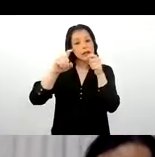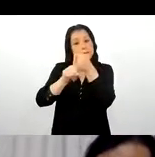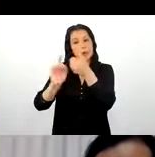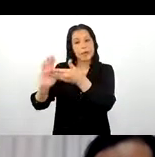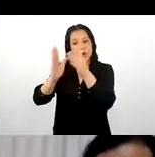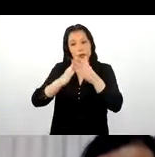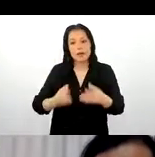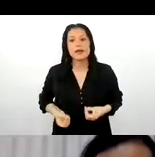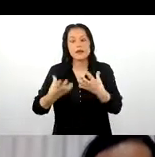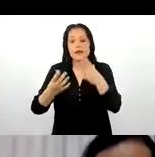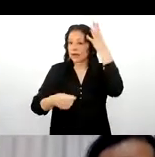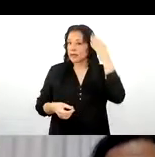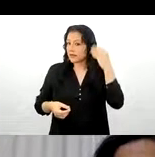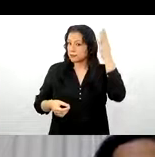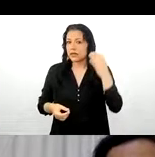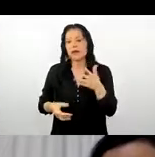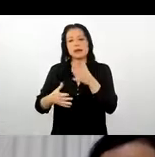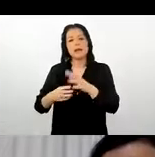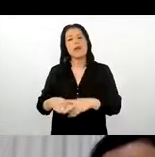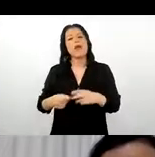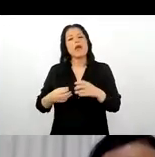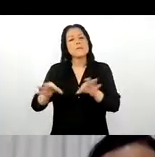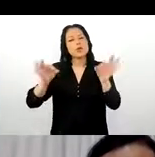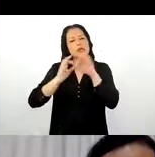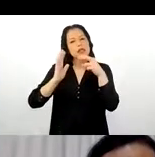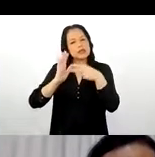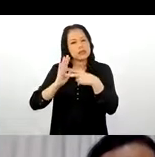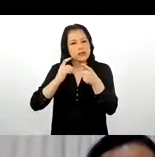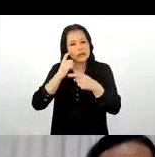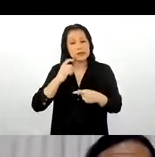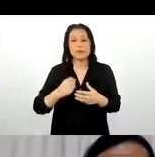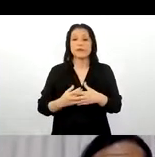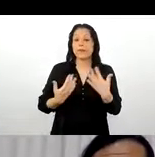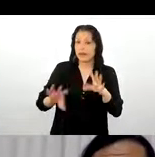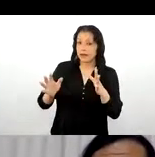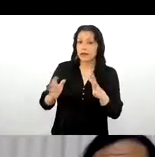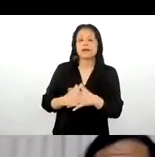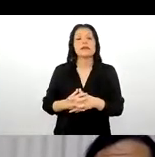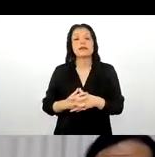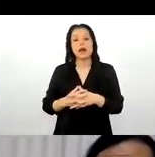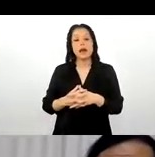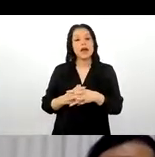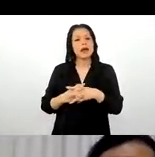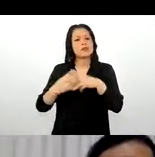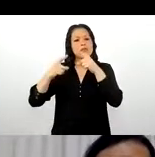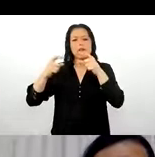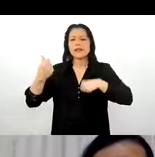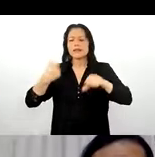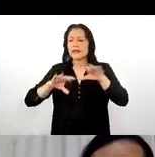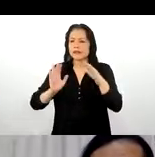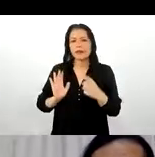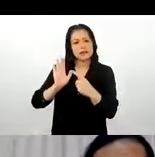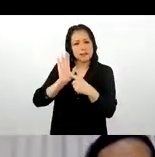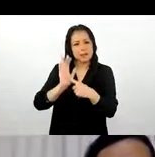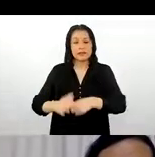las propias comunidades que ofrecen estas experiencias muy, muy significativas, ¿no? y que desde ya no solamente son actividades, sino también ofrecen una buena calidad